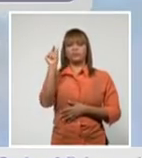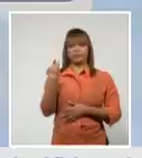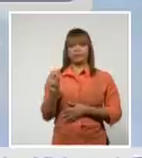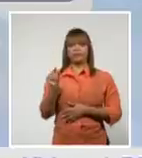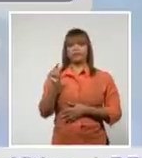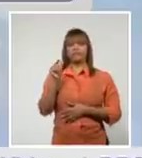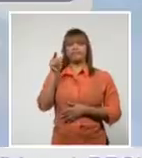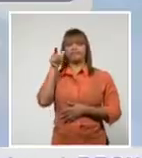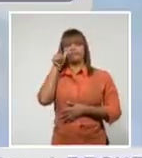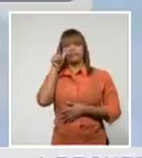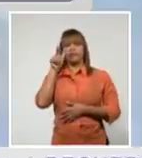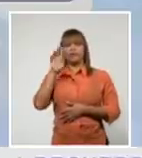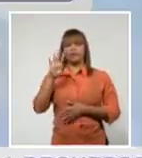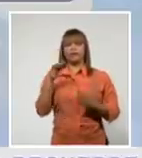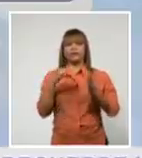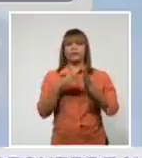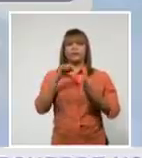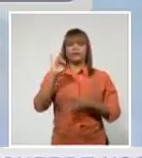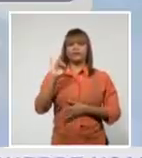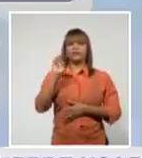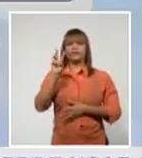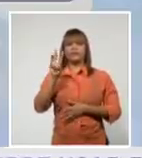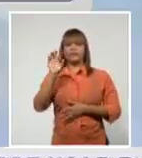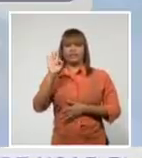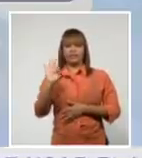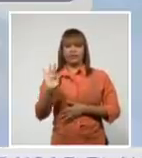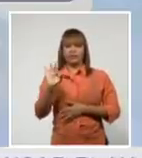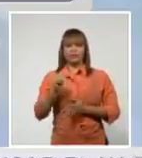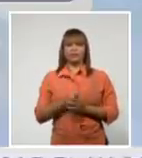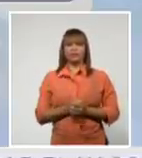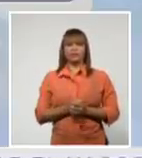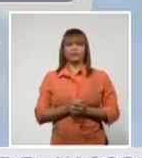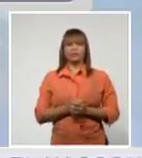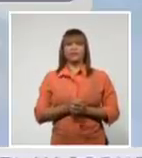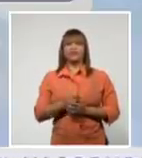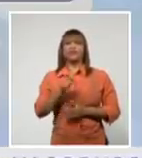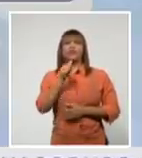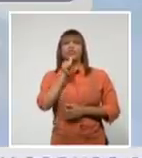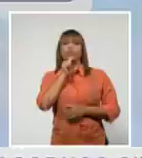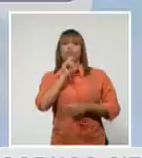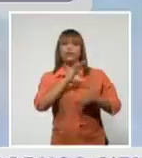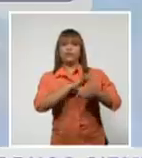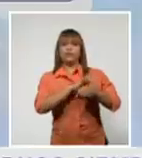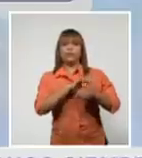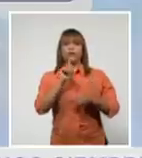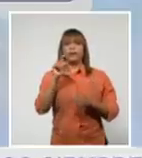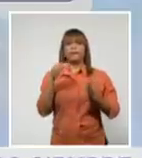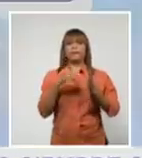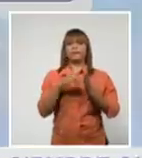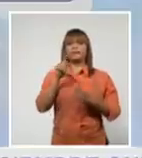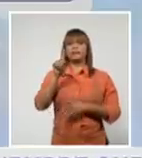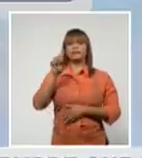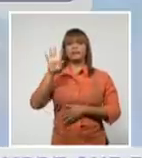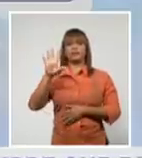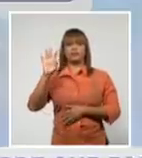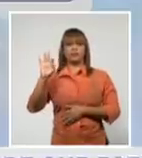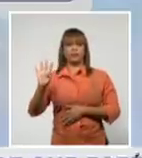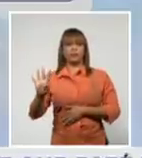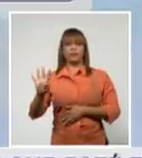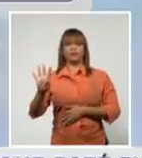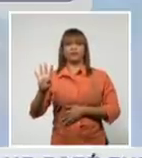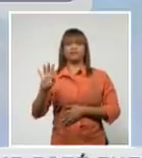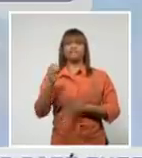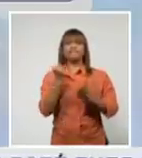vigilancia 4.738, sospechosos 1.154 y